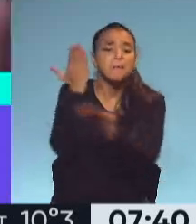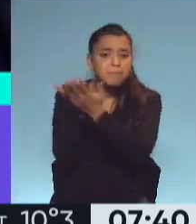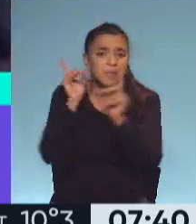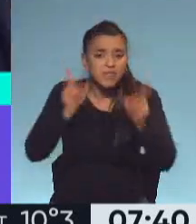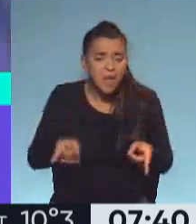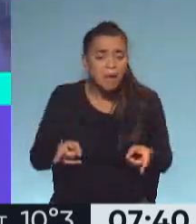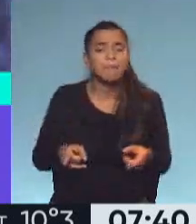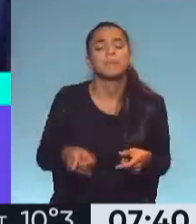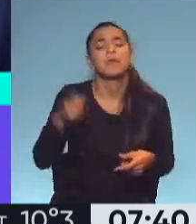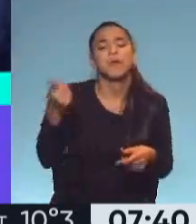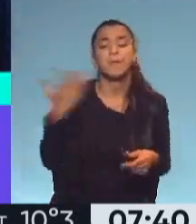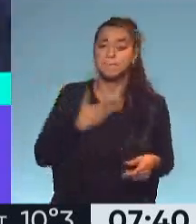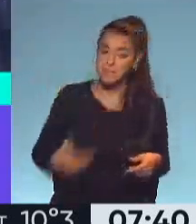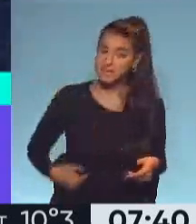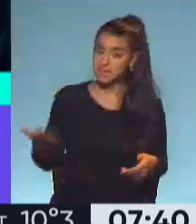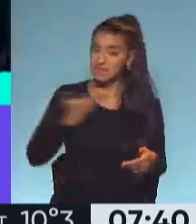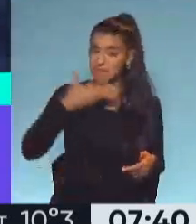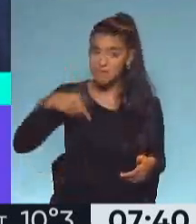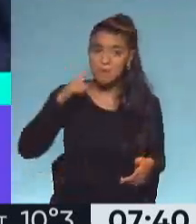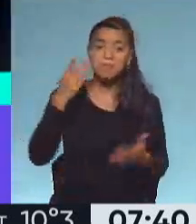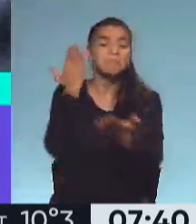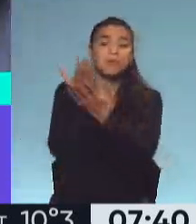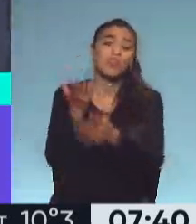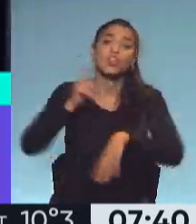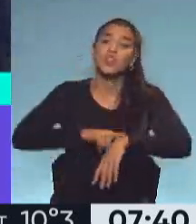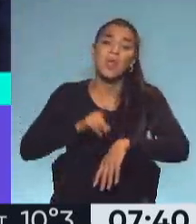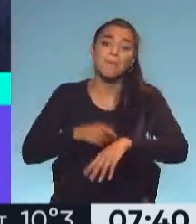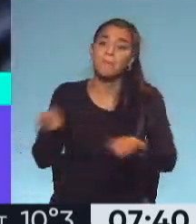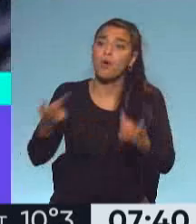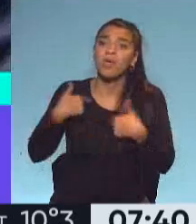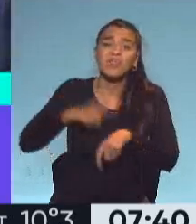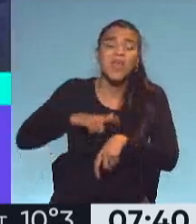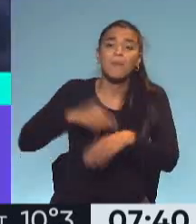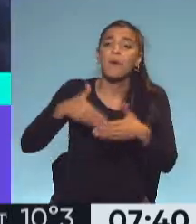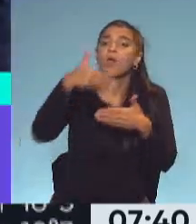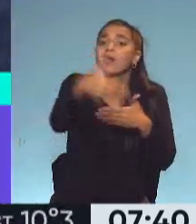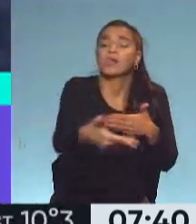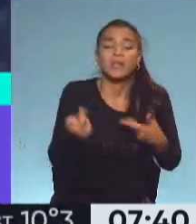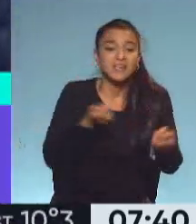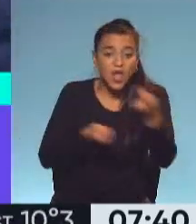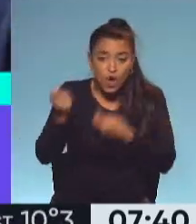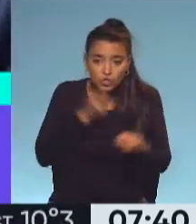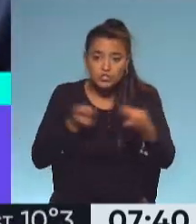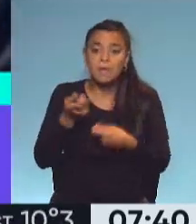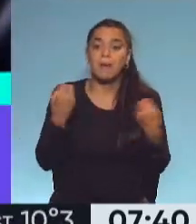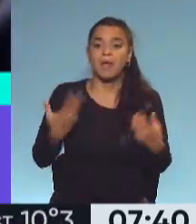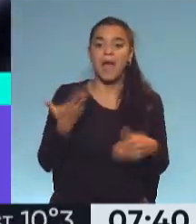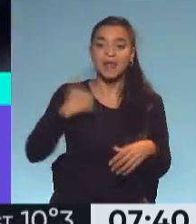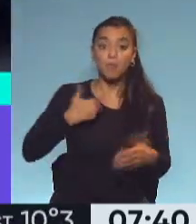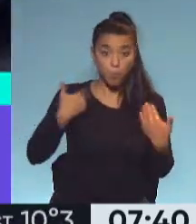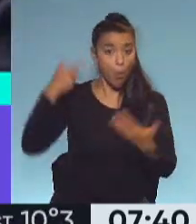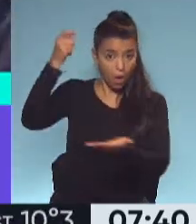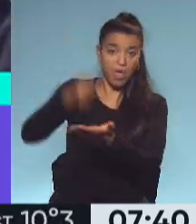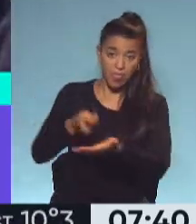también a la presidenta del Fondo Monetario, es tiempo. El tiempo que se pueda negociar para que Argentina pueda cumplir con